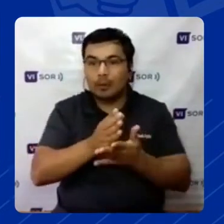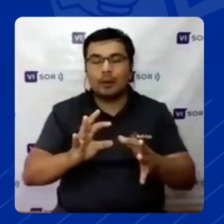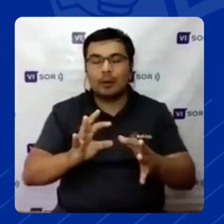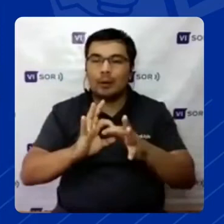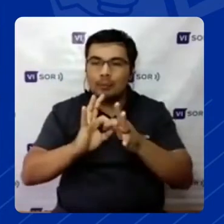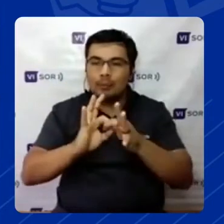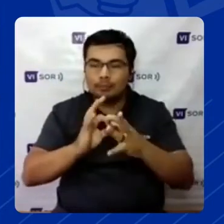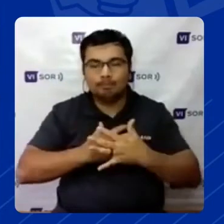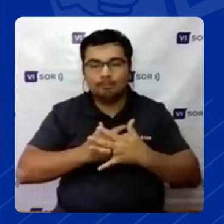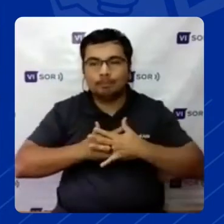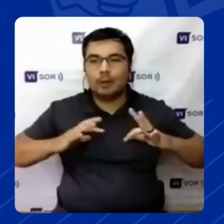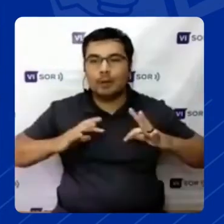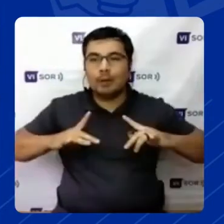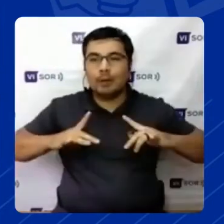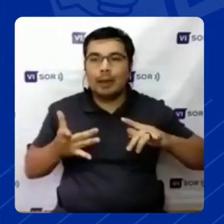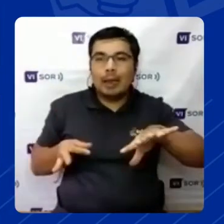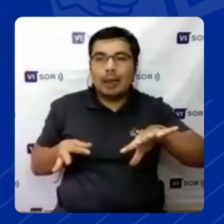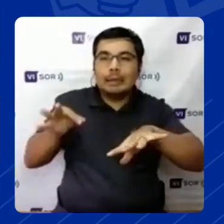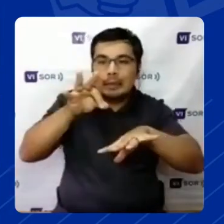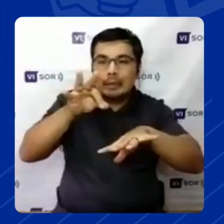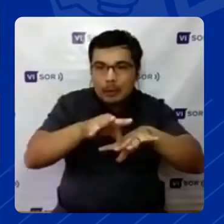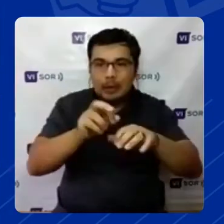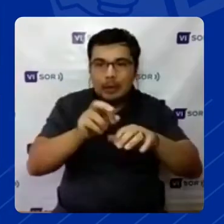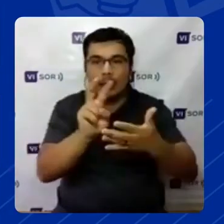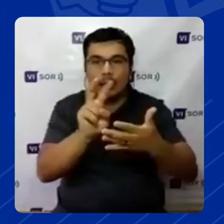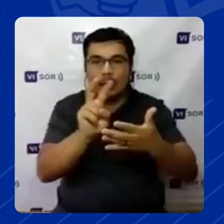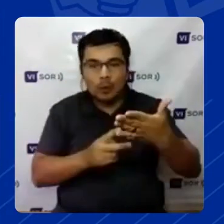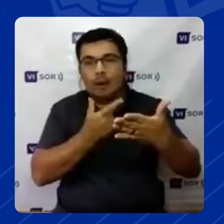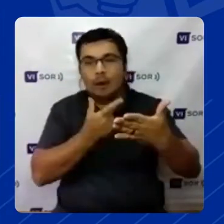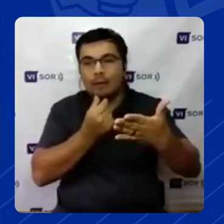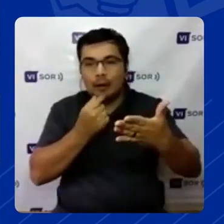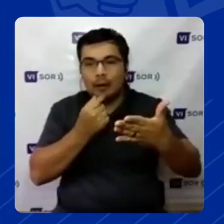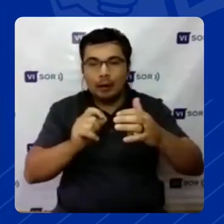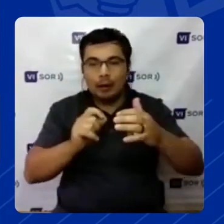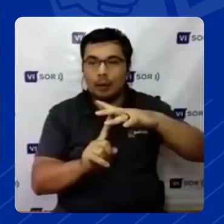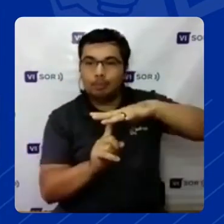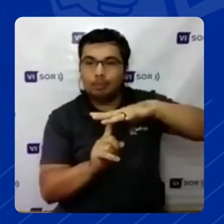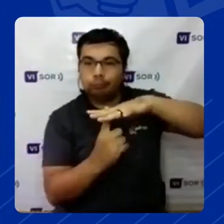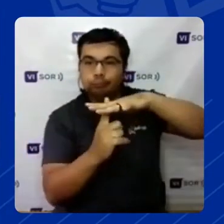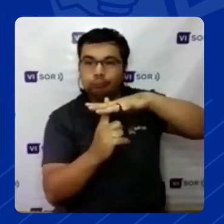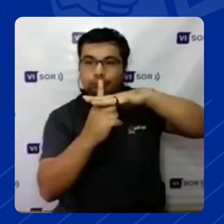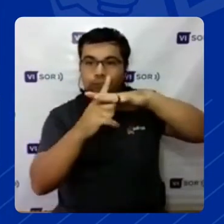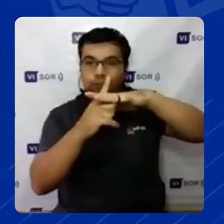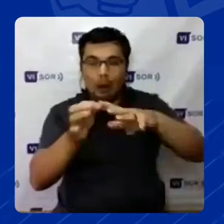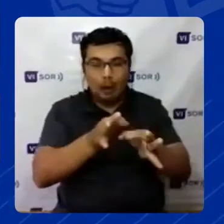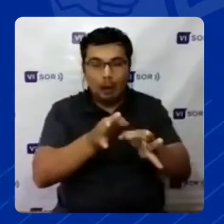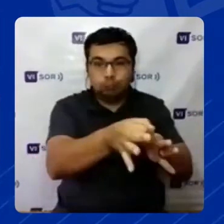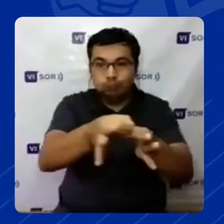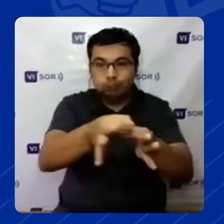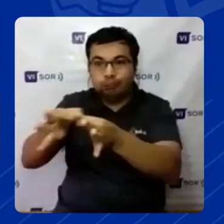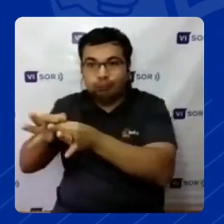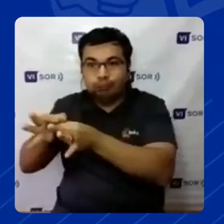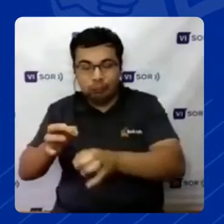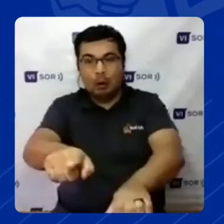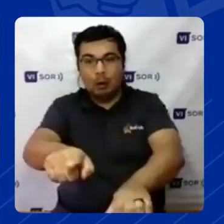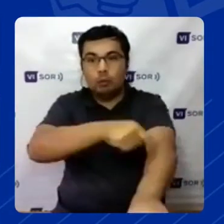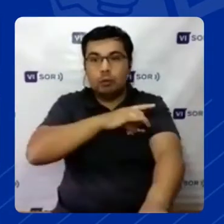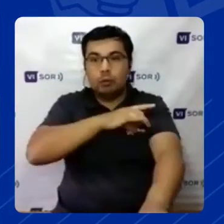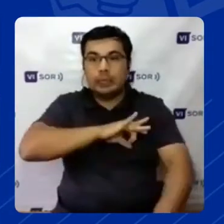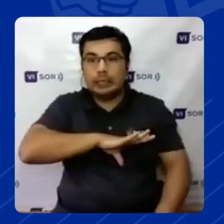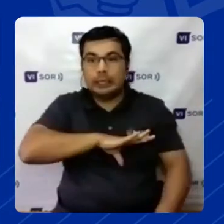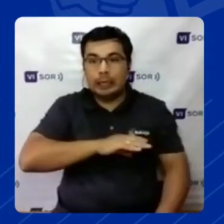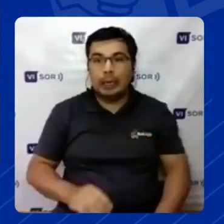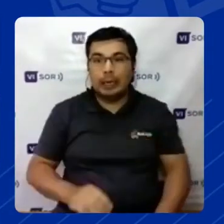fácil esté creciendo tanto por tantos sitios y que Chile sea uno de esos países que se